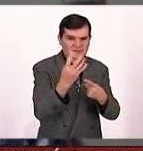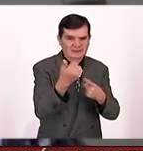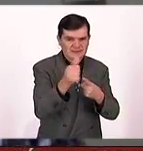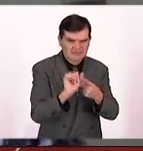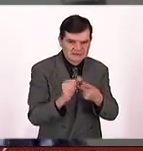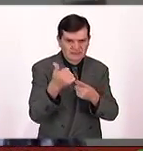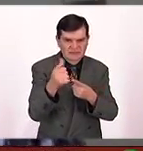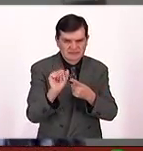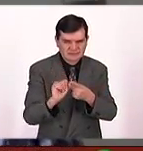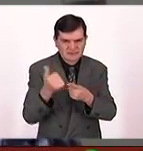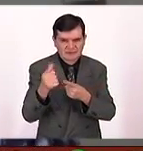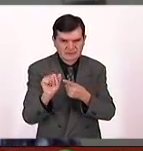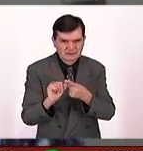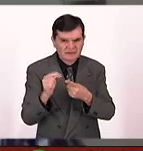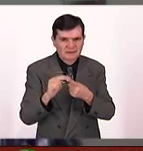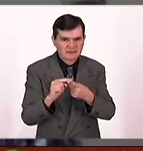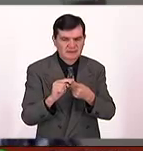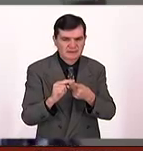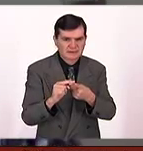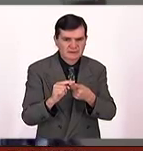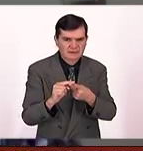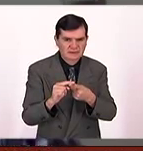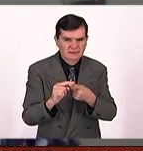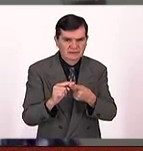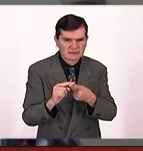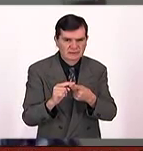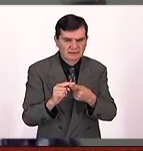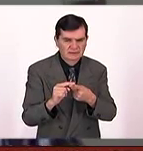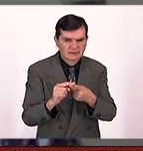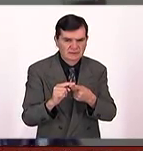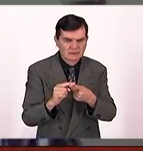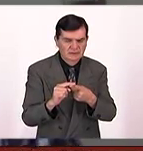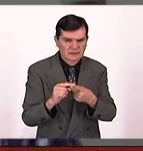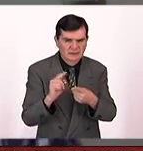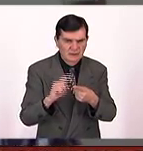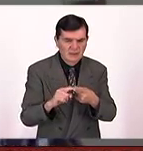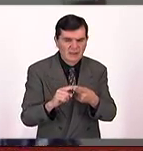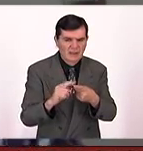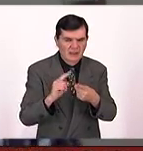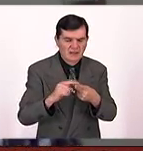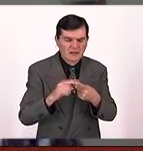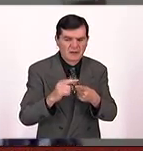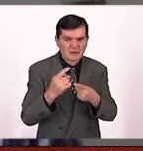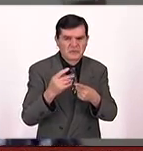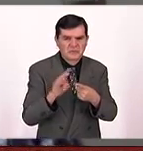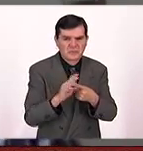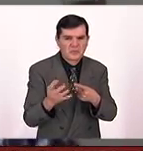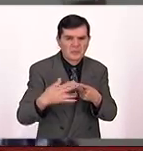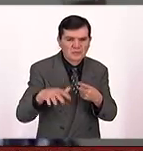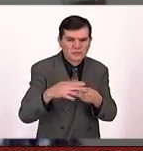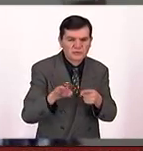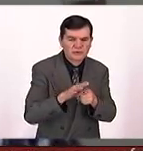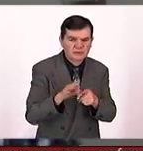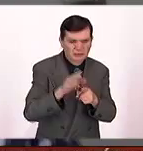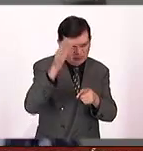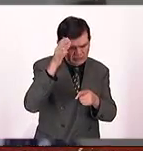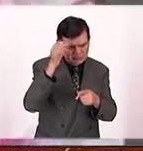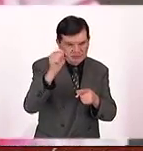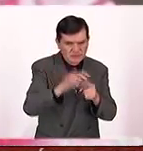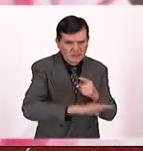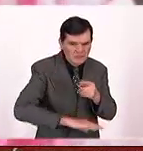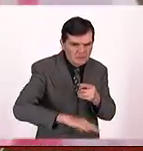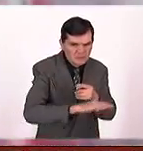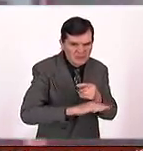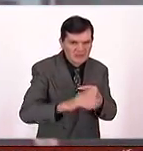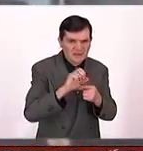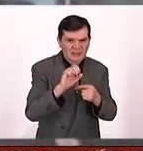de 8 semestres que dura la licenciatura, pues busca introducir los conceptos básicos de